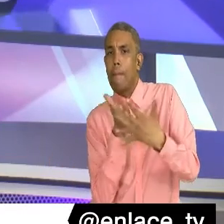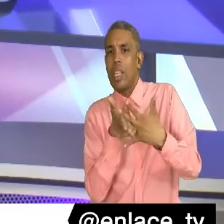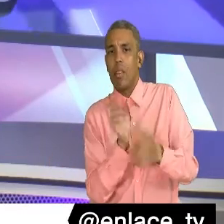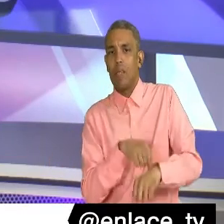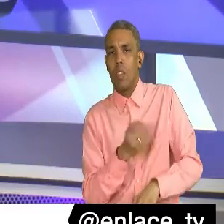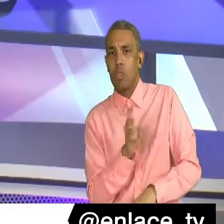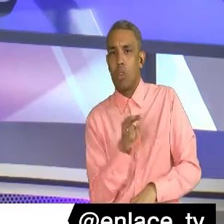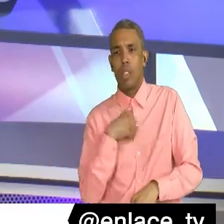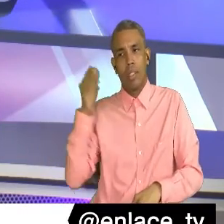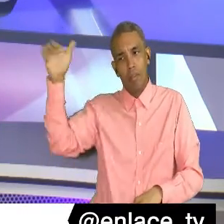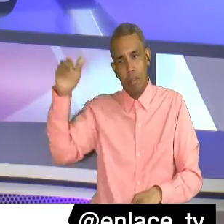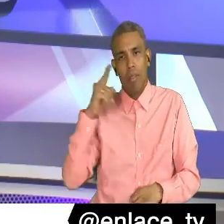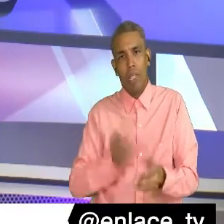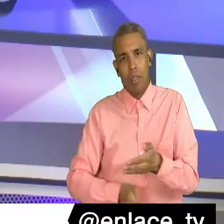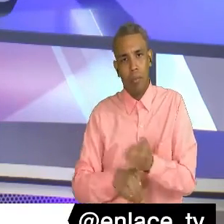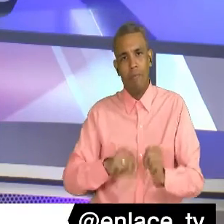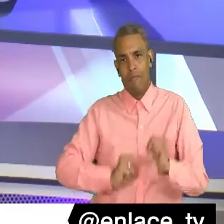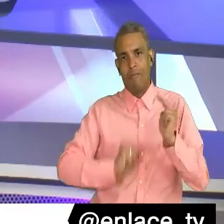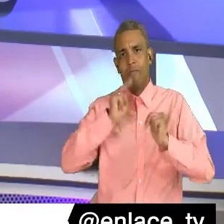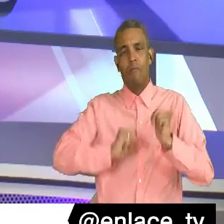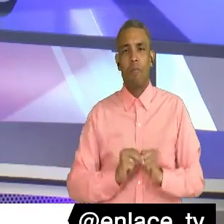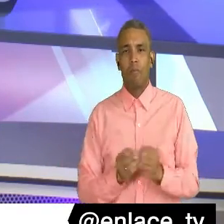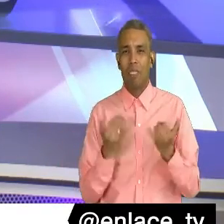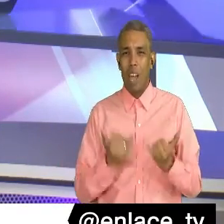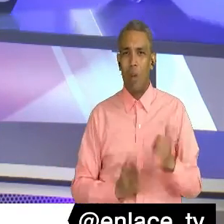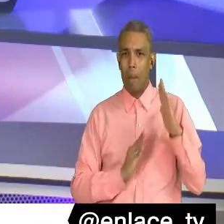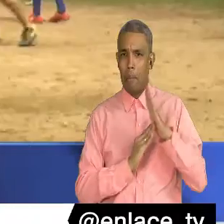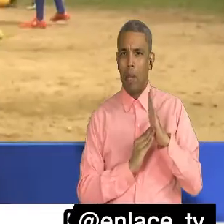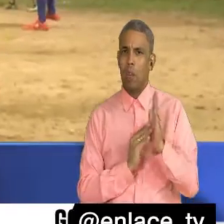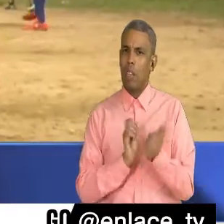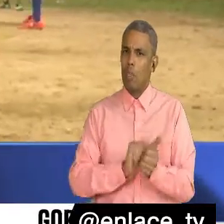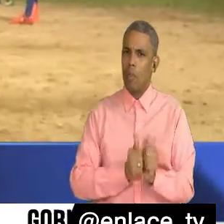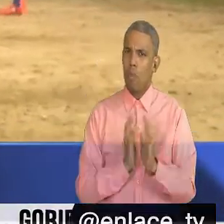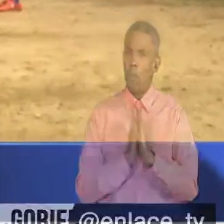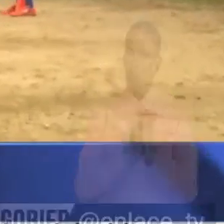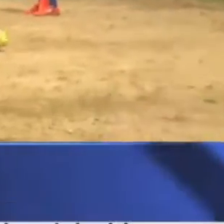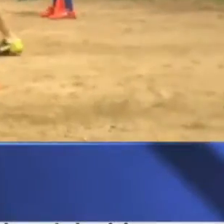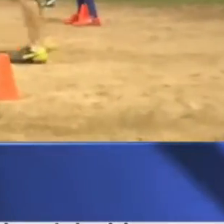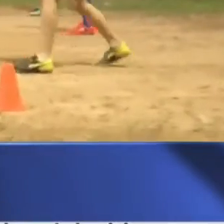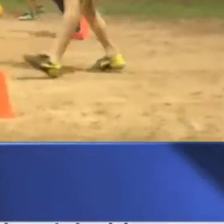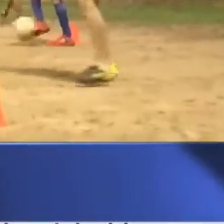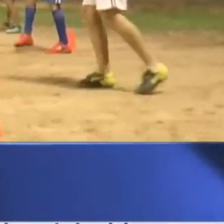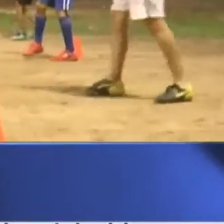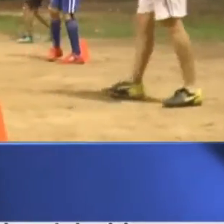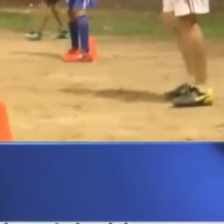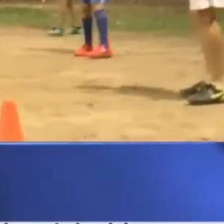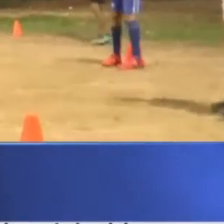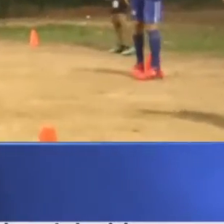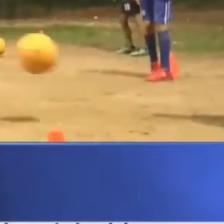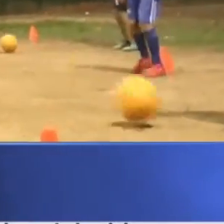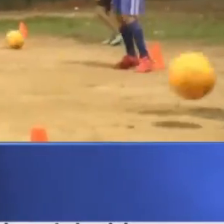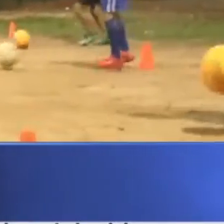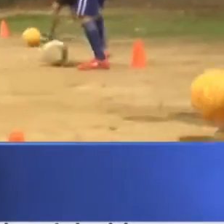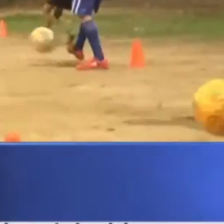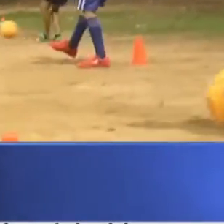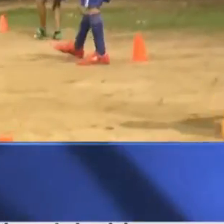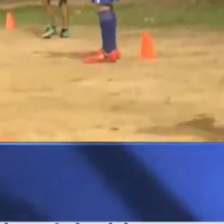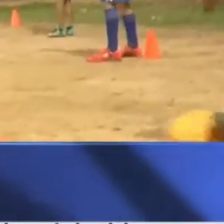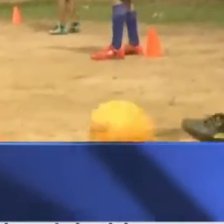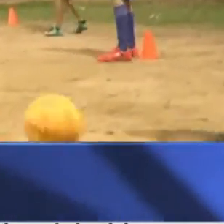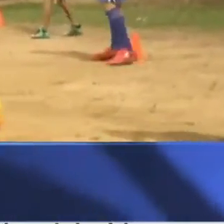al regreso de la pausa, espere información deportiva sobre la Escuela de Fútbol San Carlos, que adelanta sus prácticas en la cancha de fútbol del barrio La Libertad.